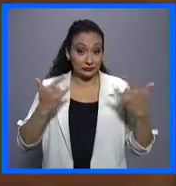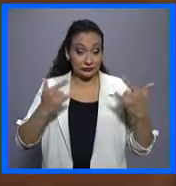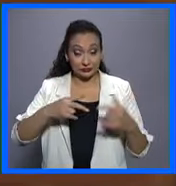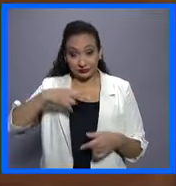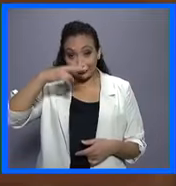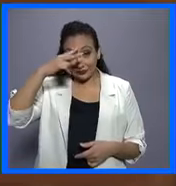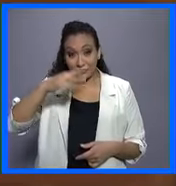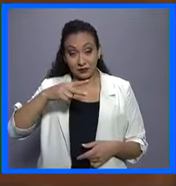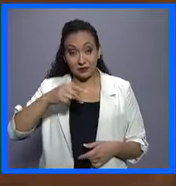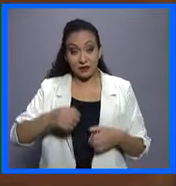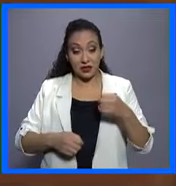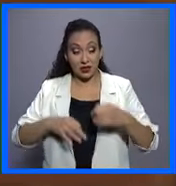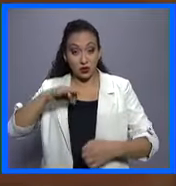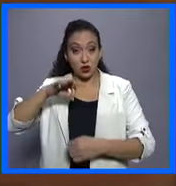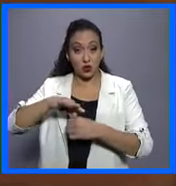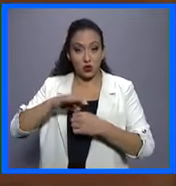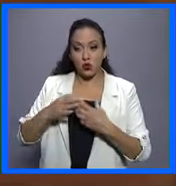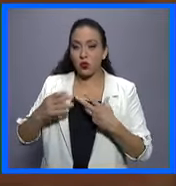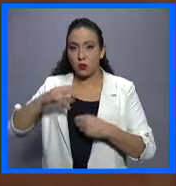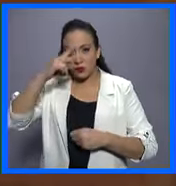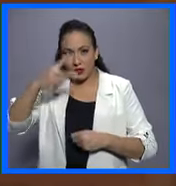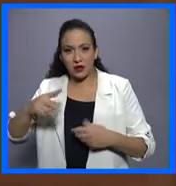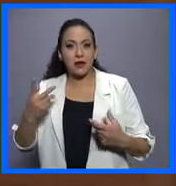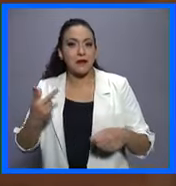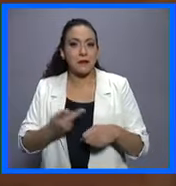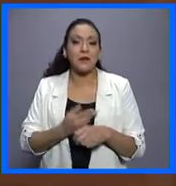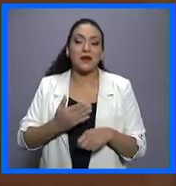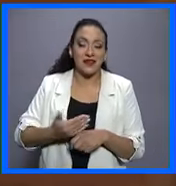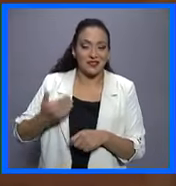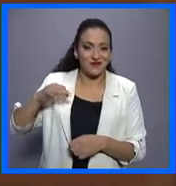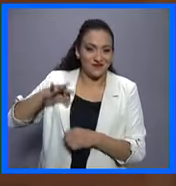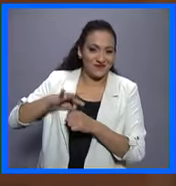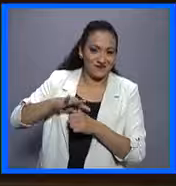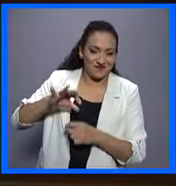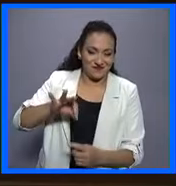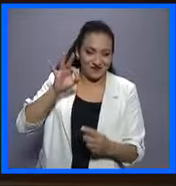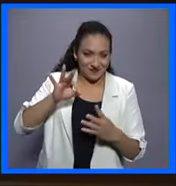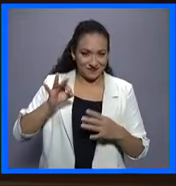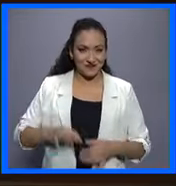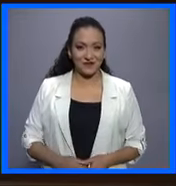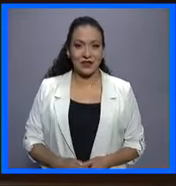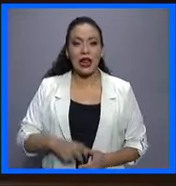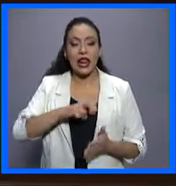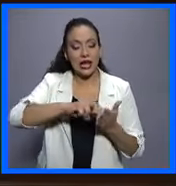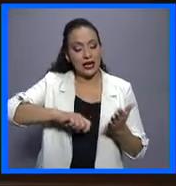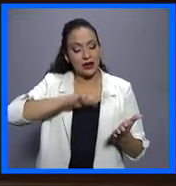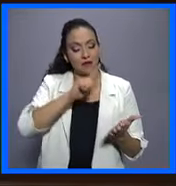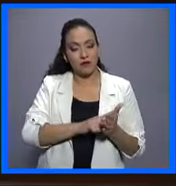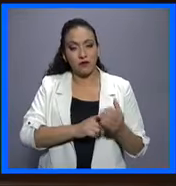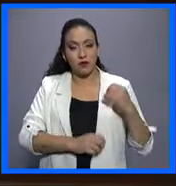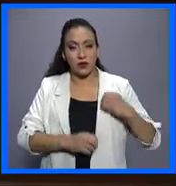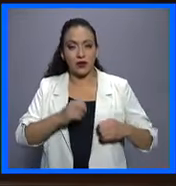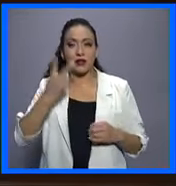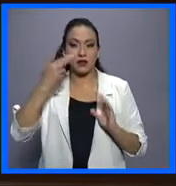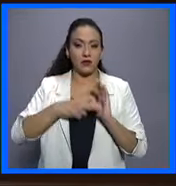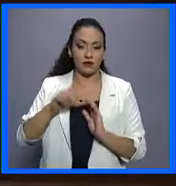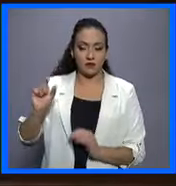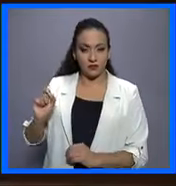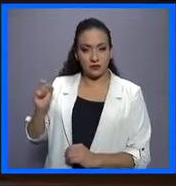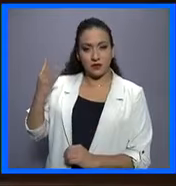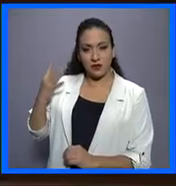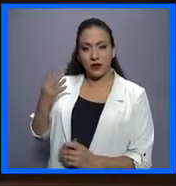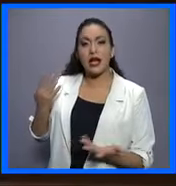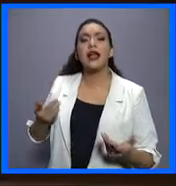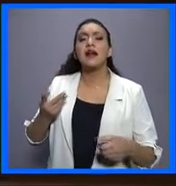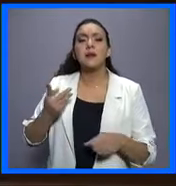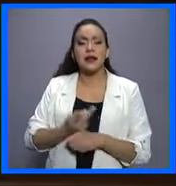vive el Tribunal Electoral y el país después de la elección judicial. La reforma judicial del 2024 tenía